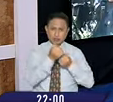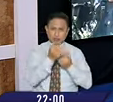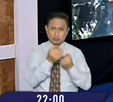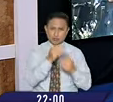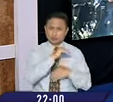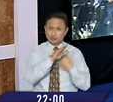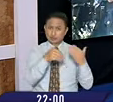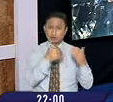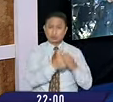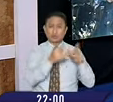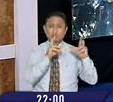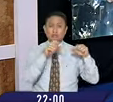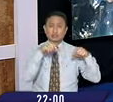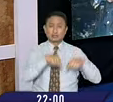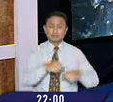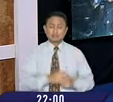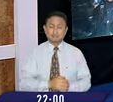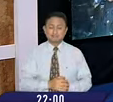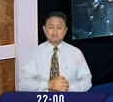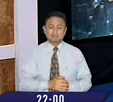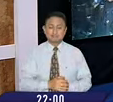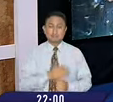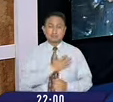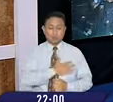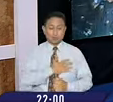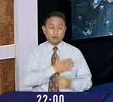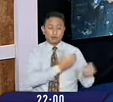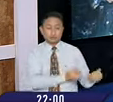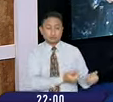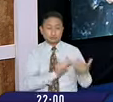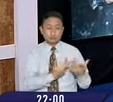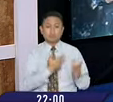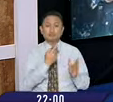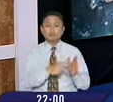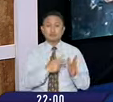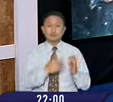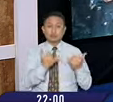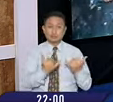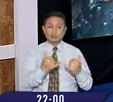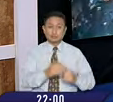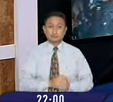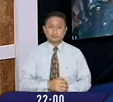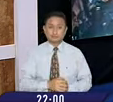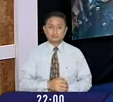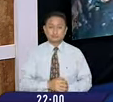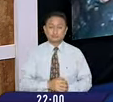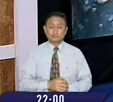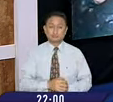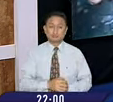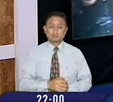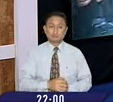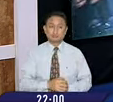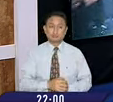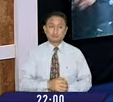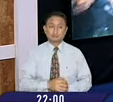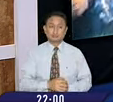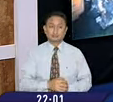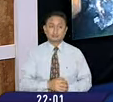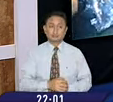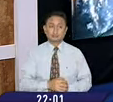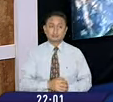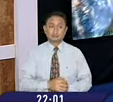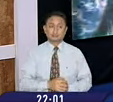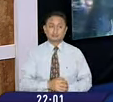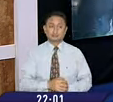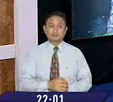del centro de privación. Marilyn, cuéntanos las novedades que nos tienes a esta hora. Buenas noches.